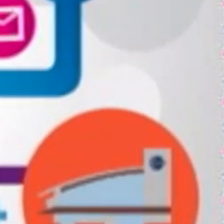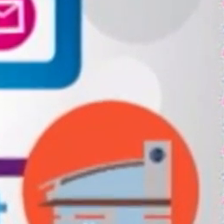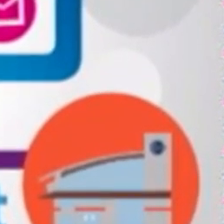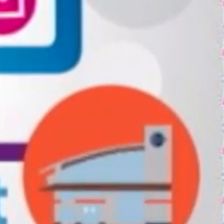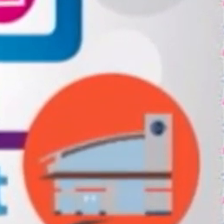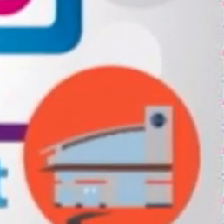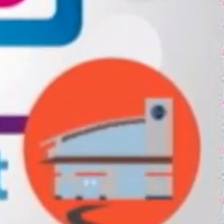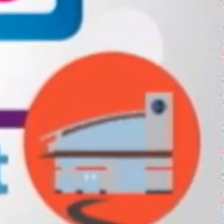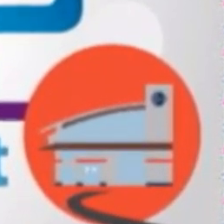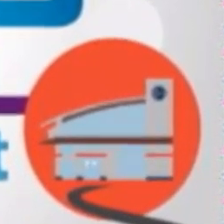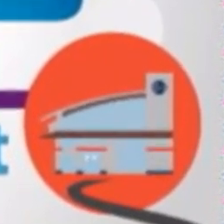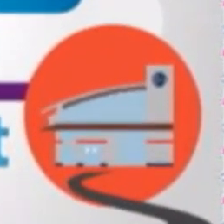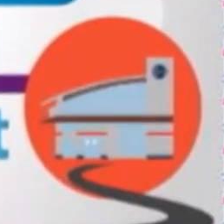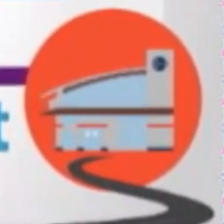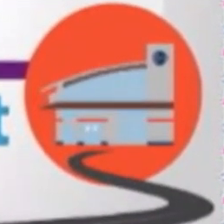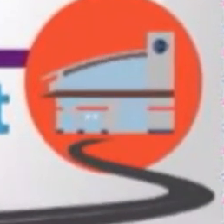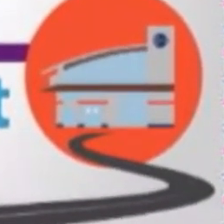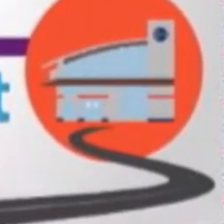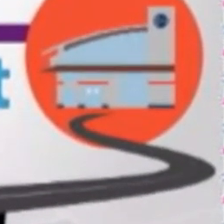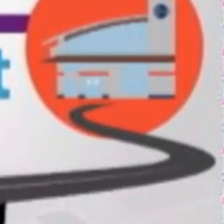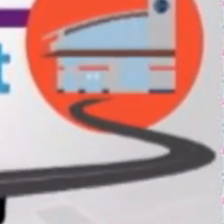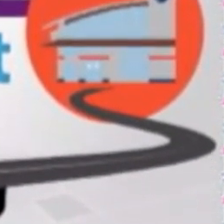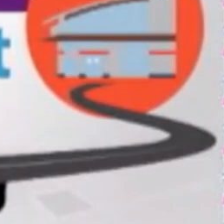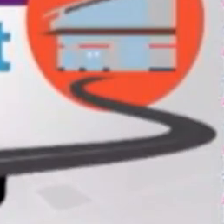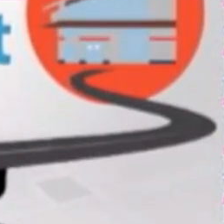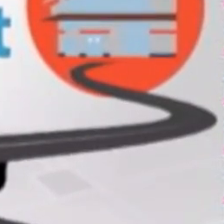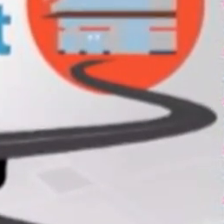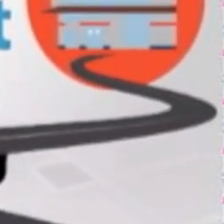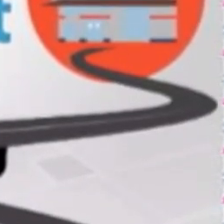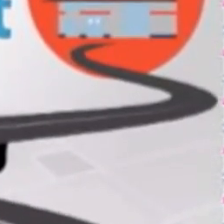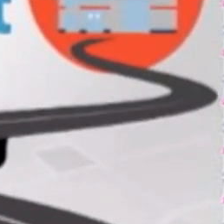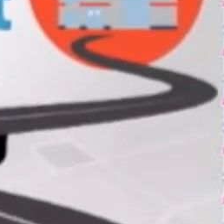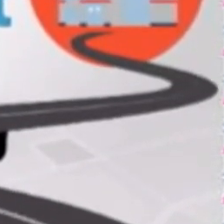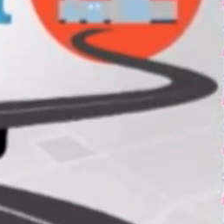diferentes compradores de acuerdo con su giro de negocio y la categoría de producto que ofrezcan.